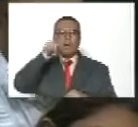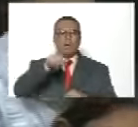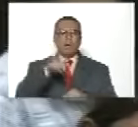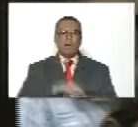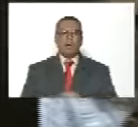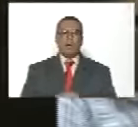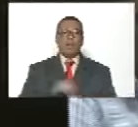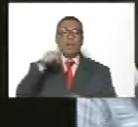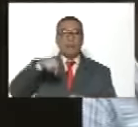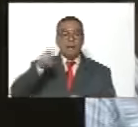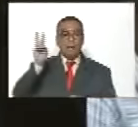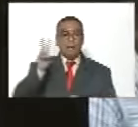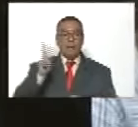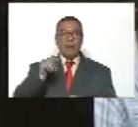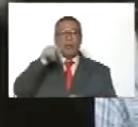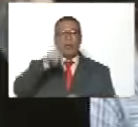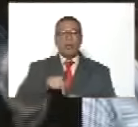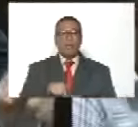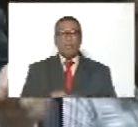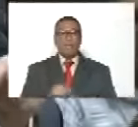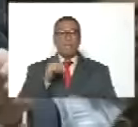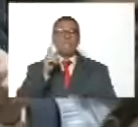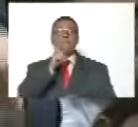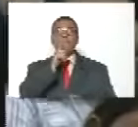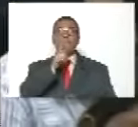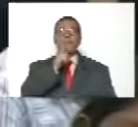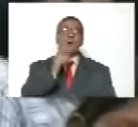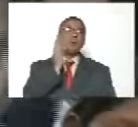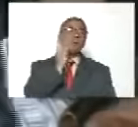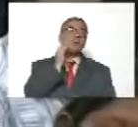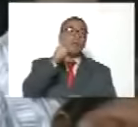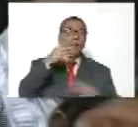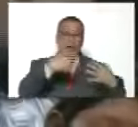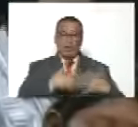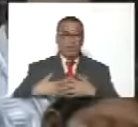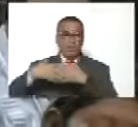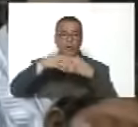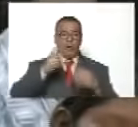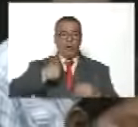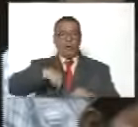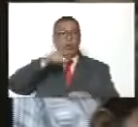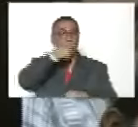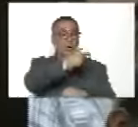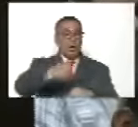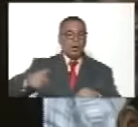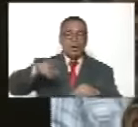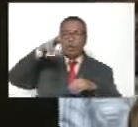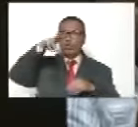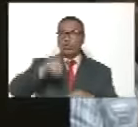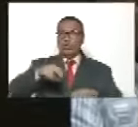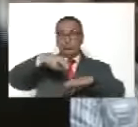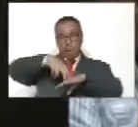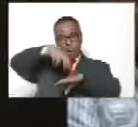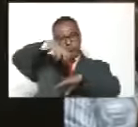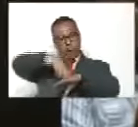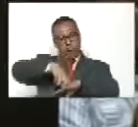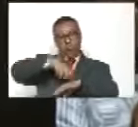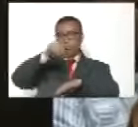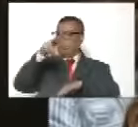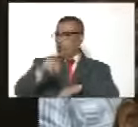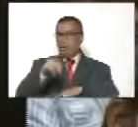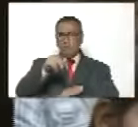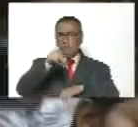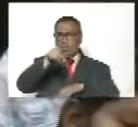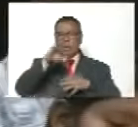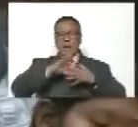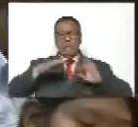precisamente Venezuela es ese mal ejemplo para los Estados Unidos, porque somos un pueblo que no se deja dominar. Y nosotros a los dueños de